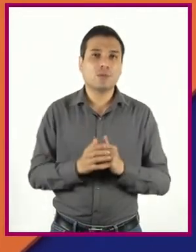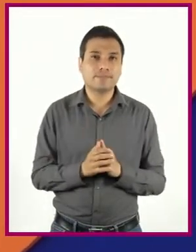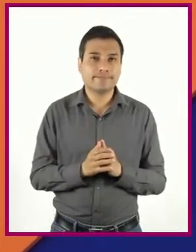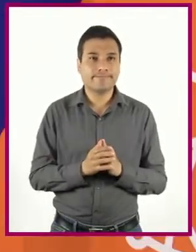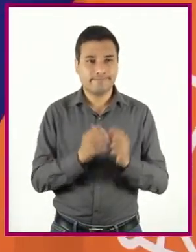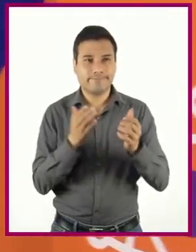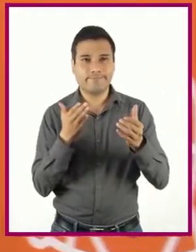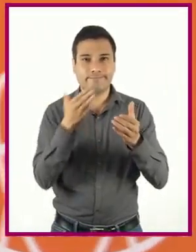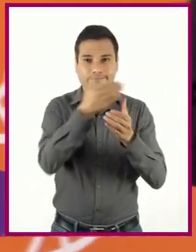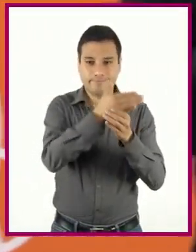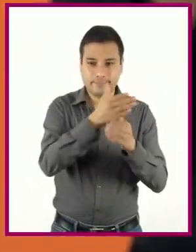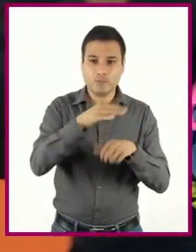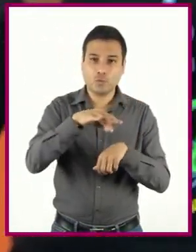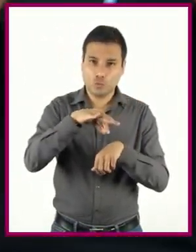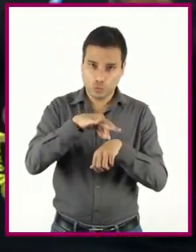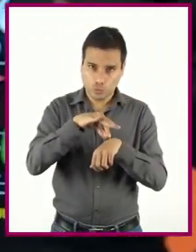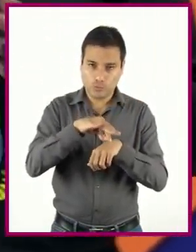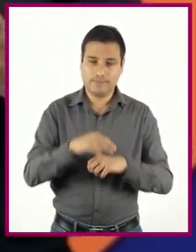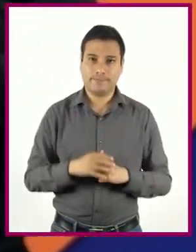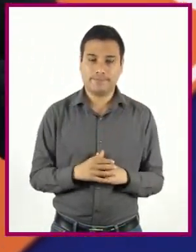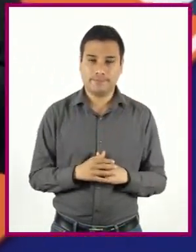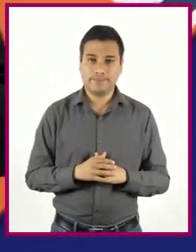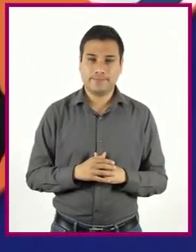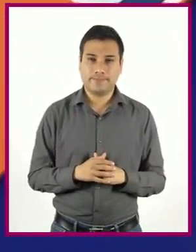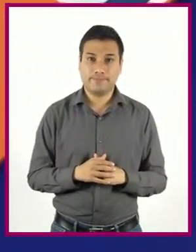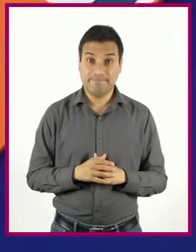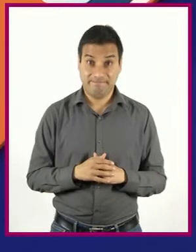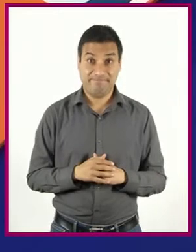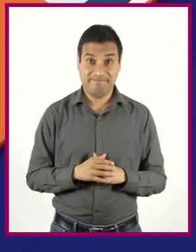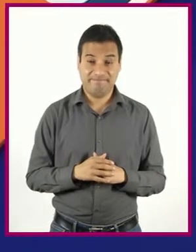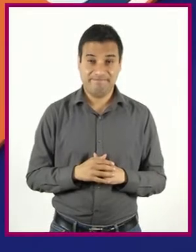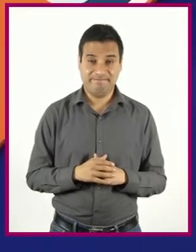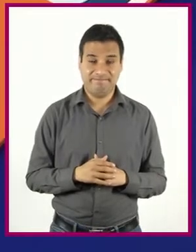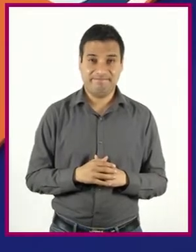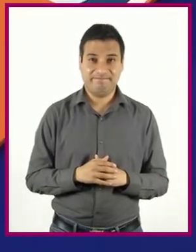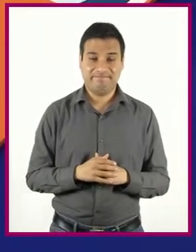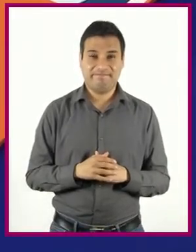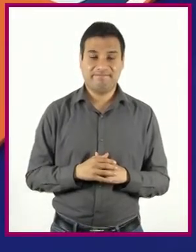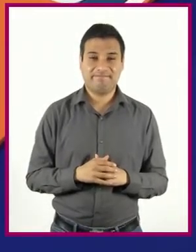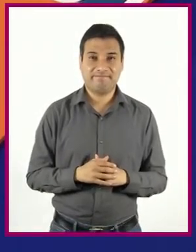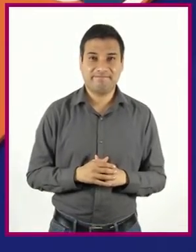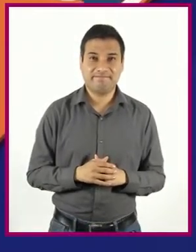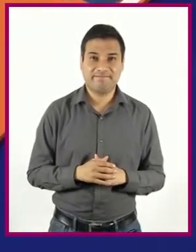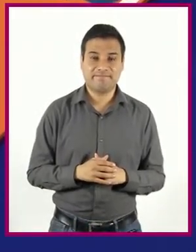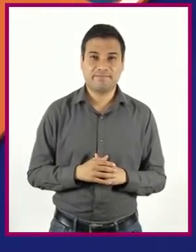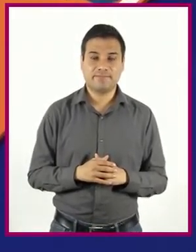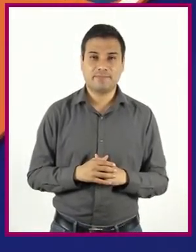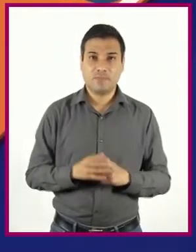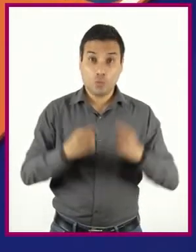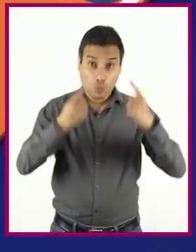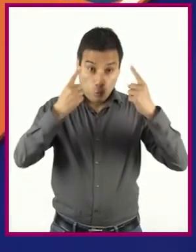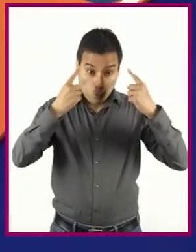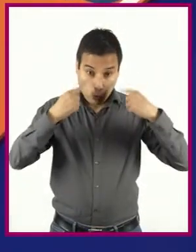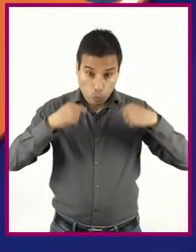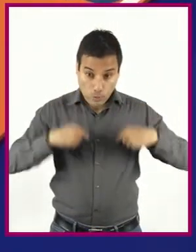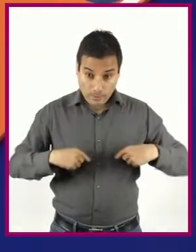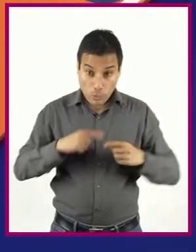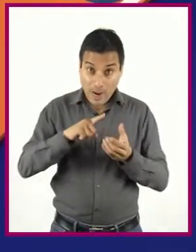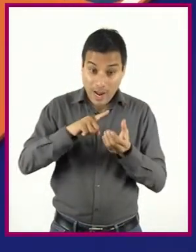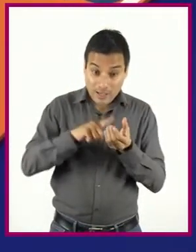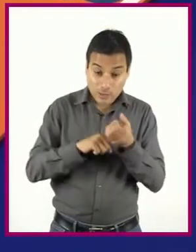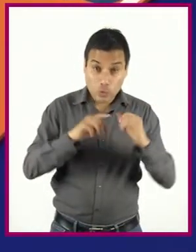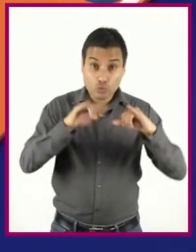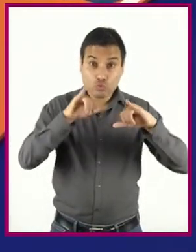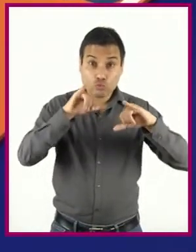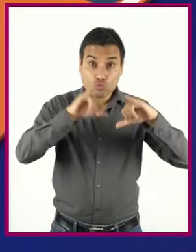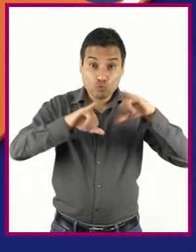el especialista. Si hacemos una analogía de la química que se produce en el organismo, podríamos decir que